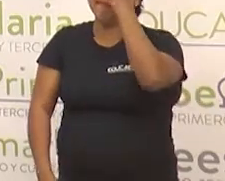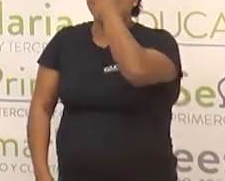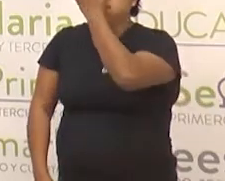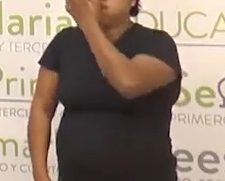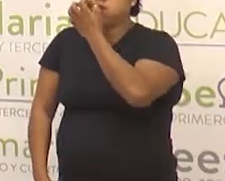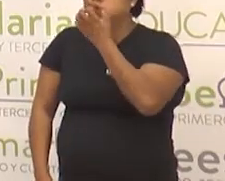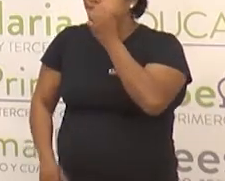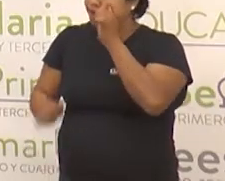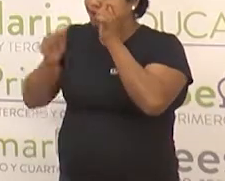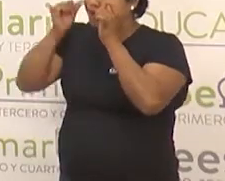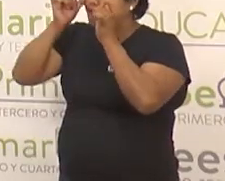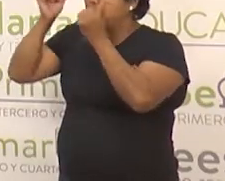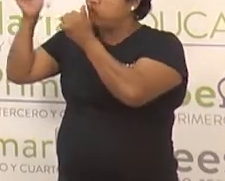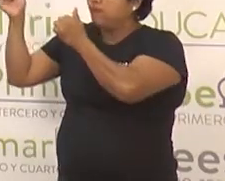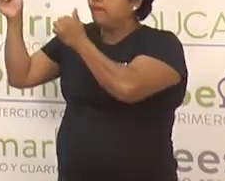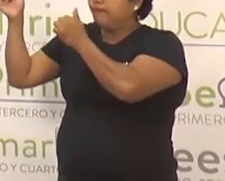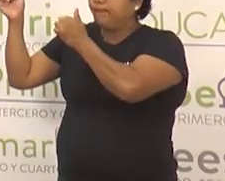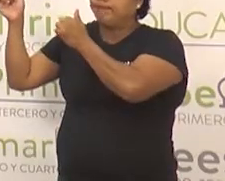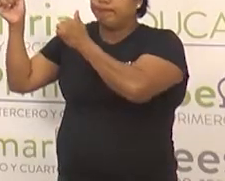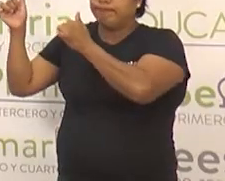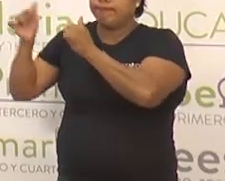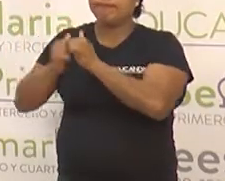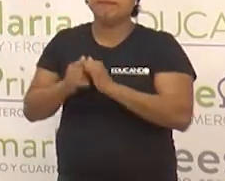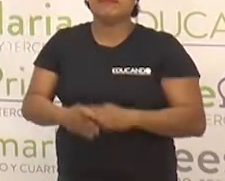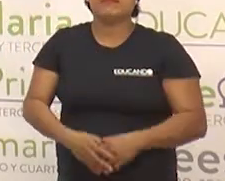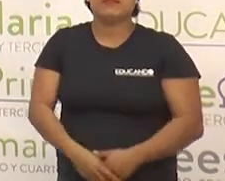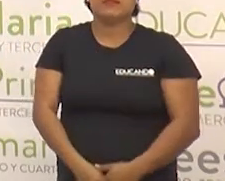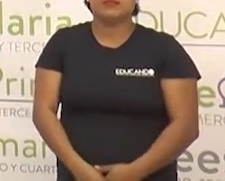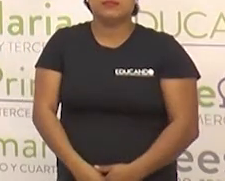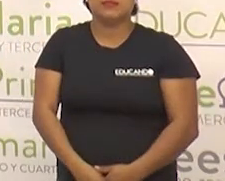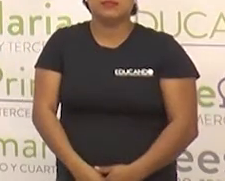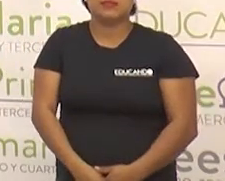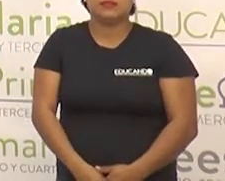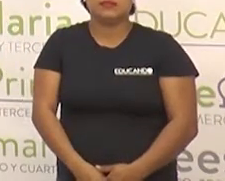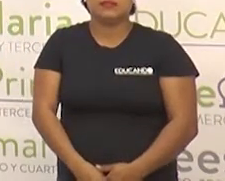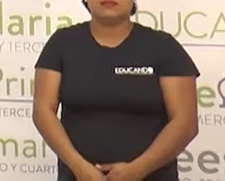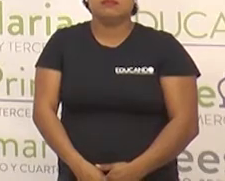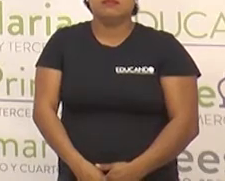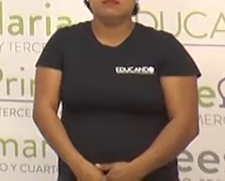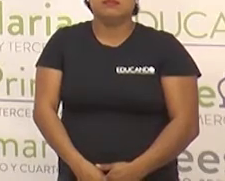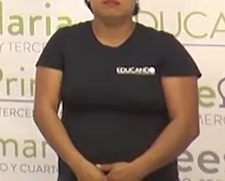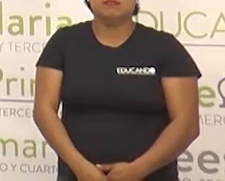Observa atentamente la lámina.